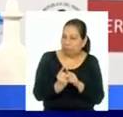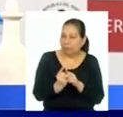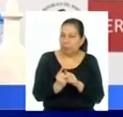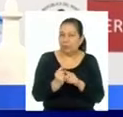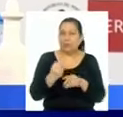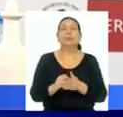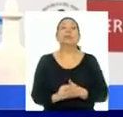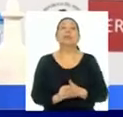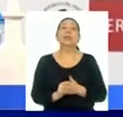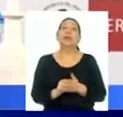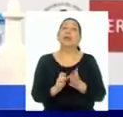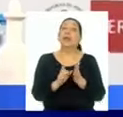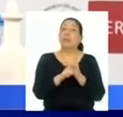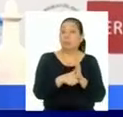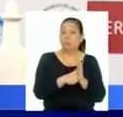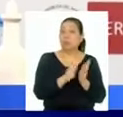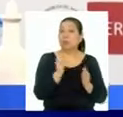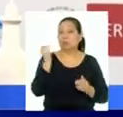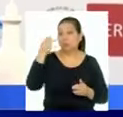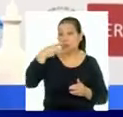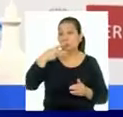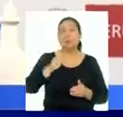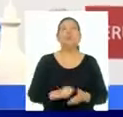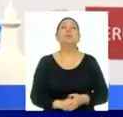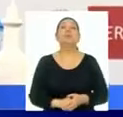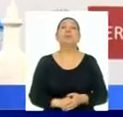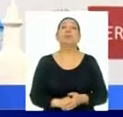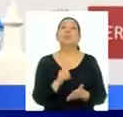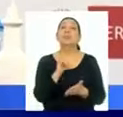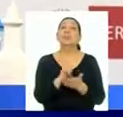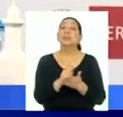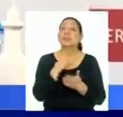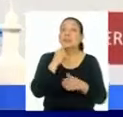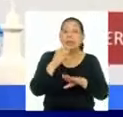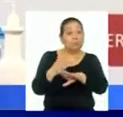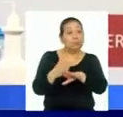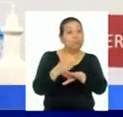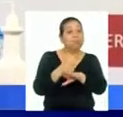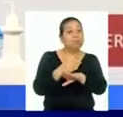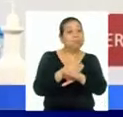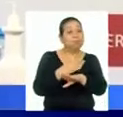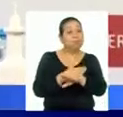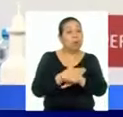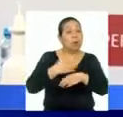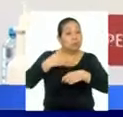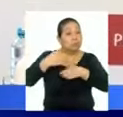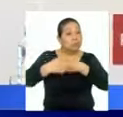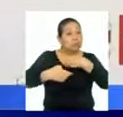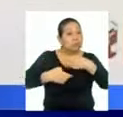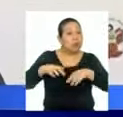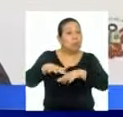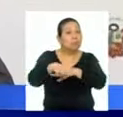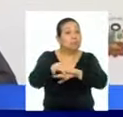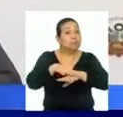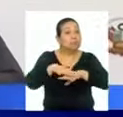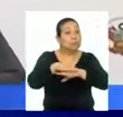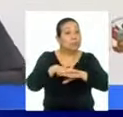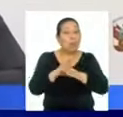los próximos minutos. En el segundo caso, se ha desarrollado el procedimiento